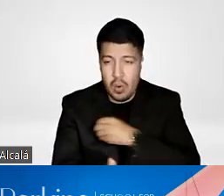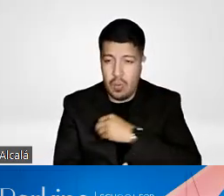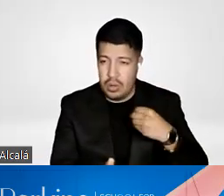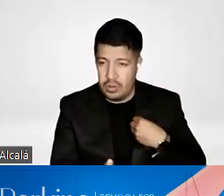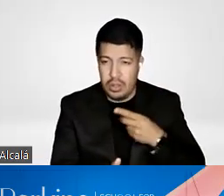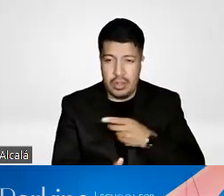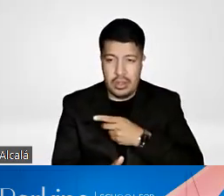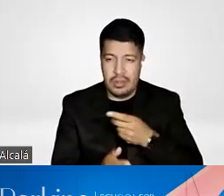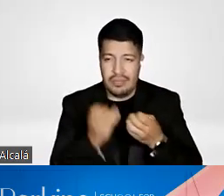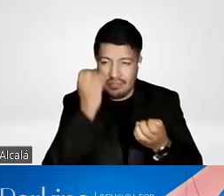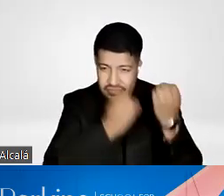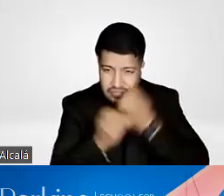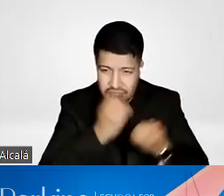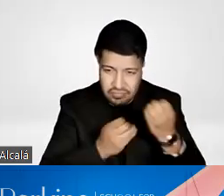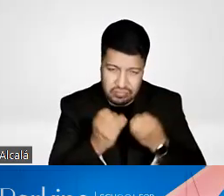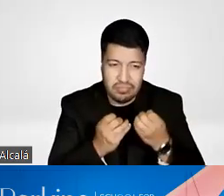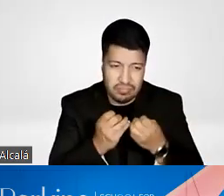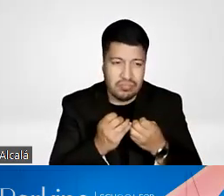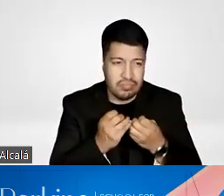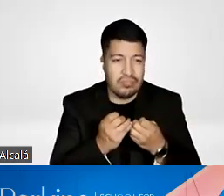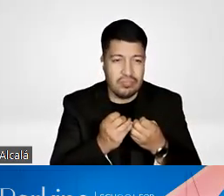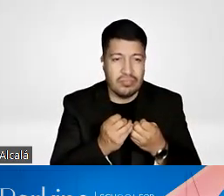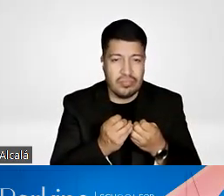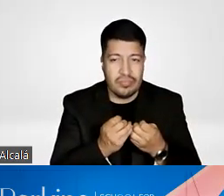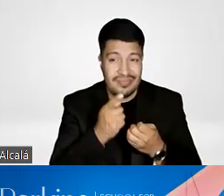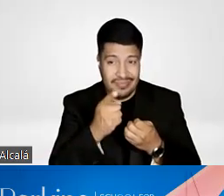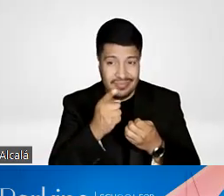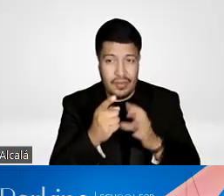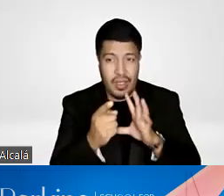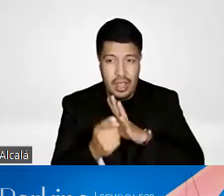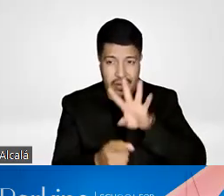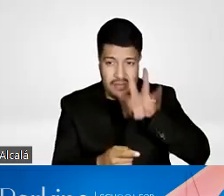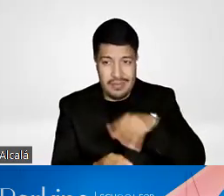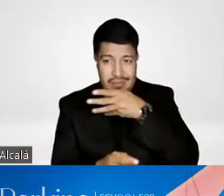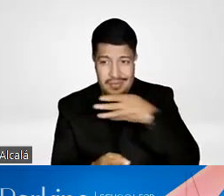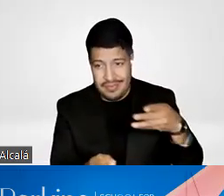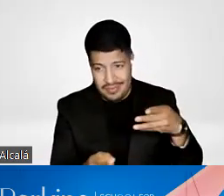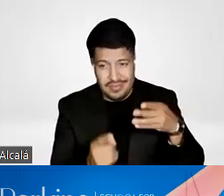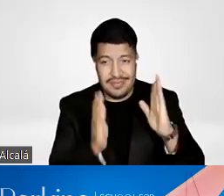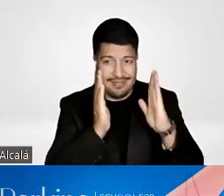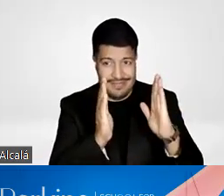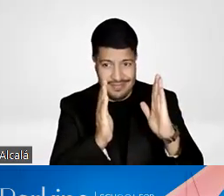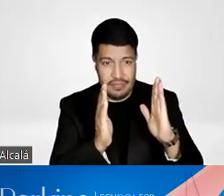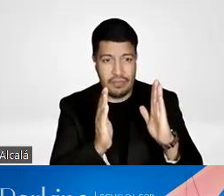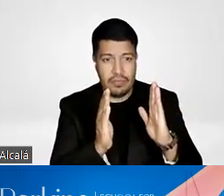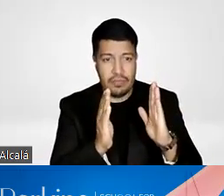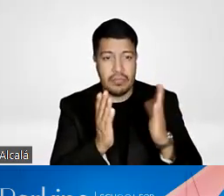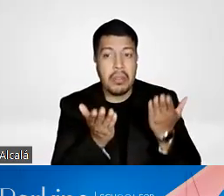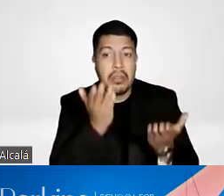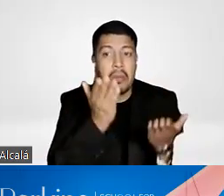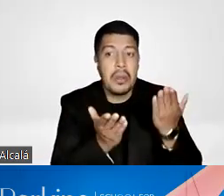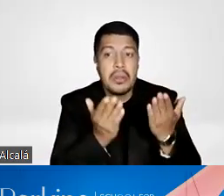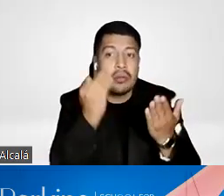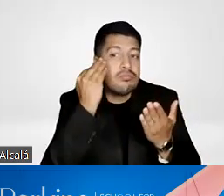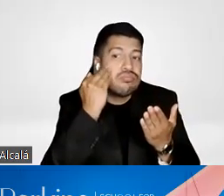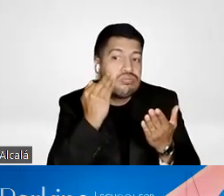revisar acá en este cuadrito. Los puedes revisar cada cierto tiempo dependiendo del grupo de edad en